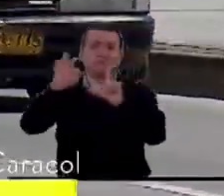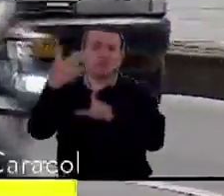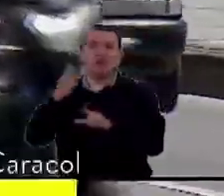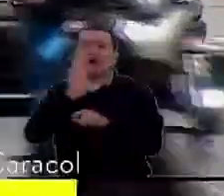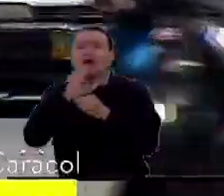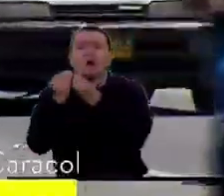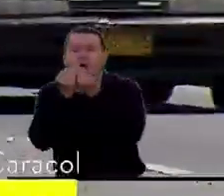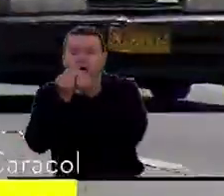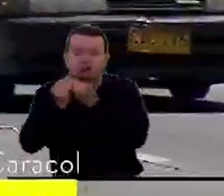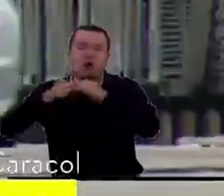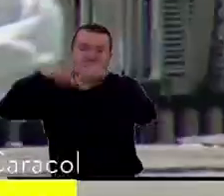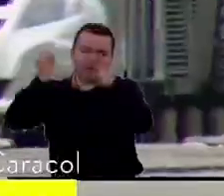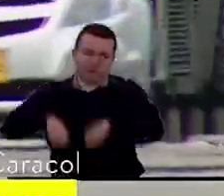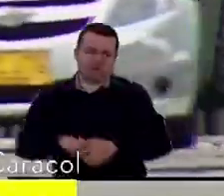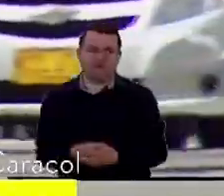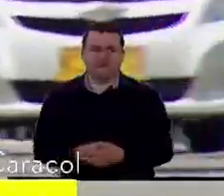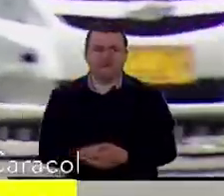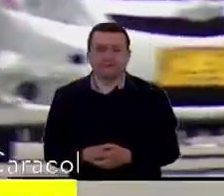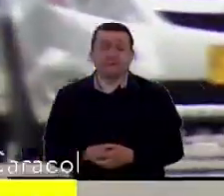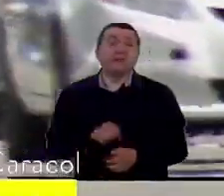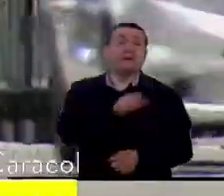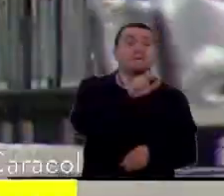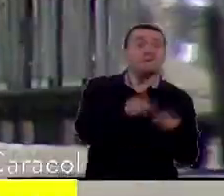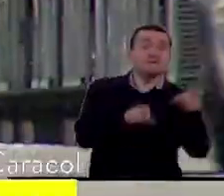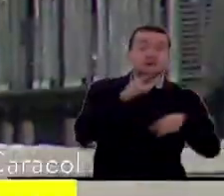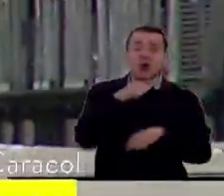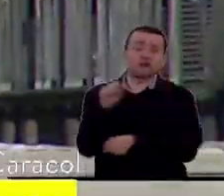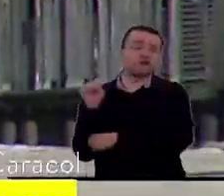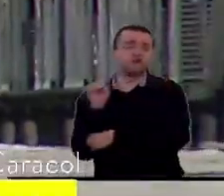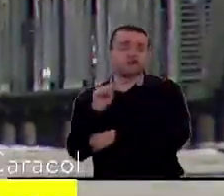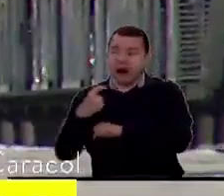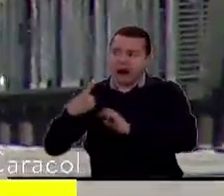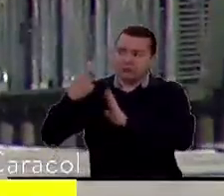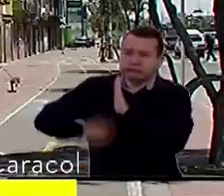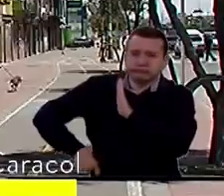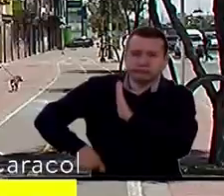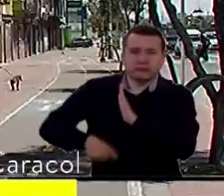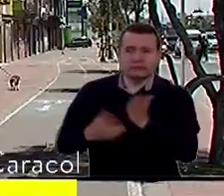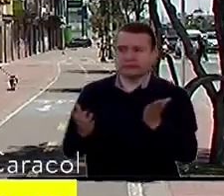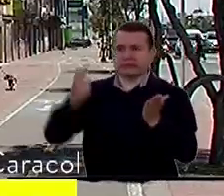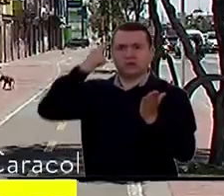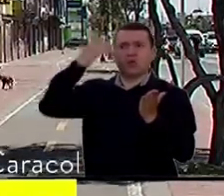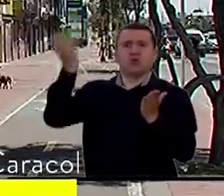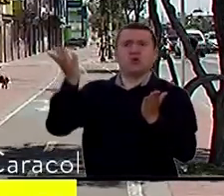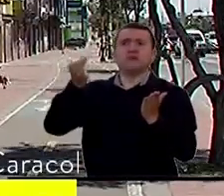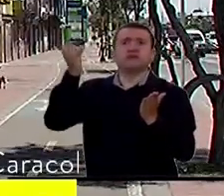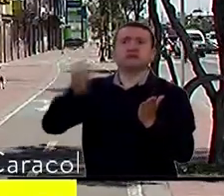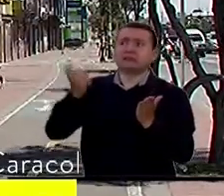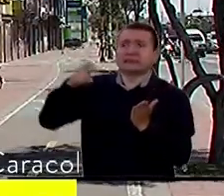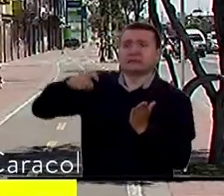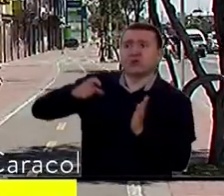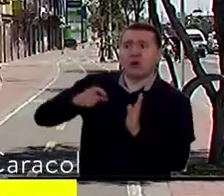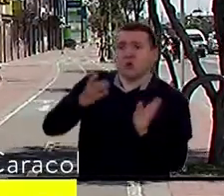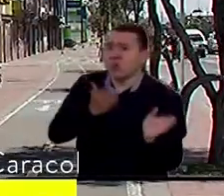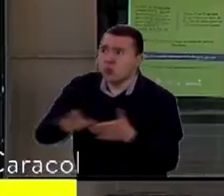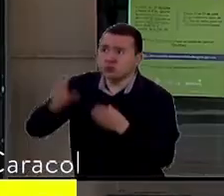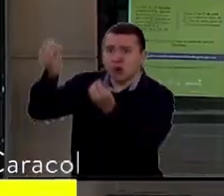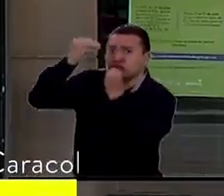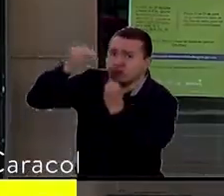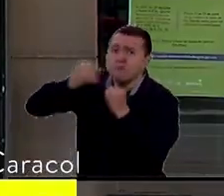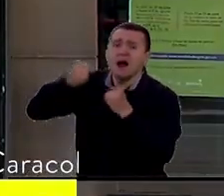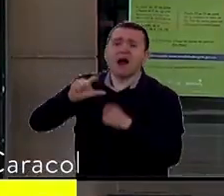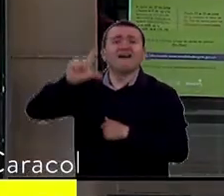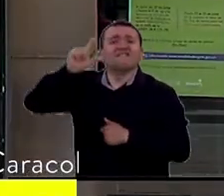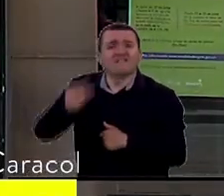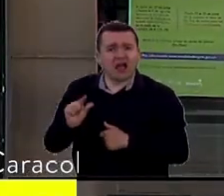infractores en bogotá tienen incertidumbre al no saber cuándo podrán realizar los cursos pedagógicos y poder acceder al 50